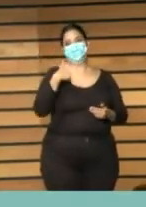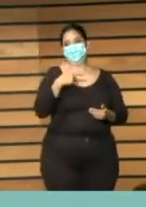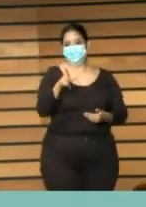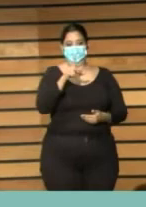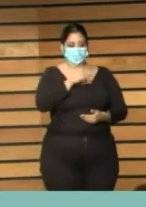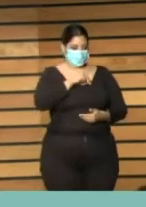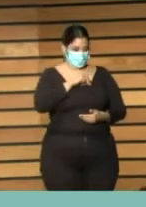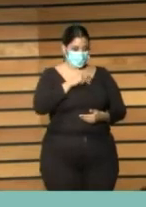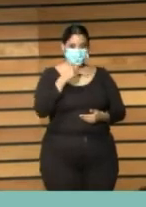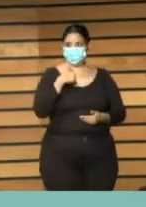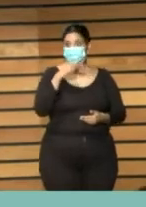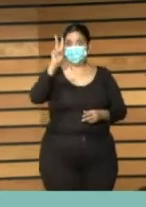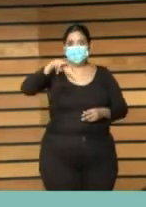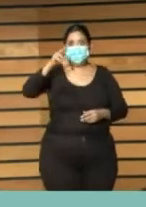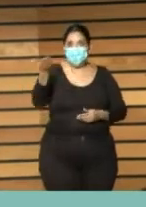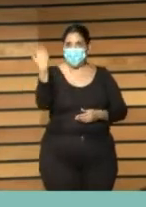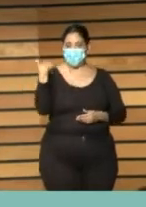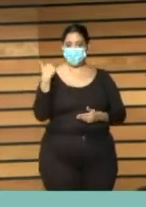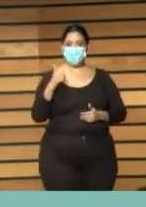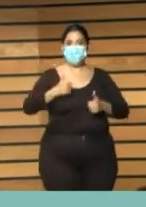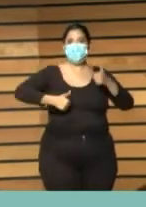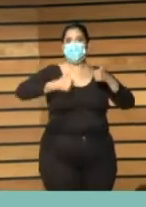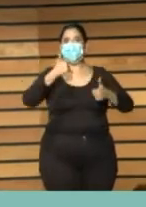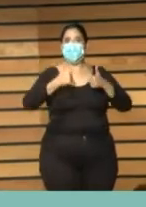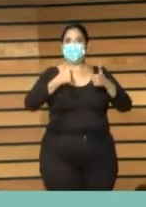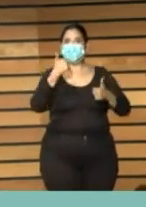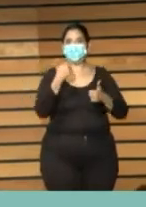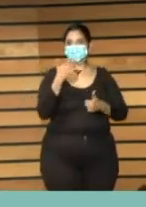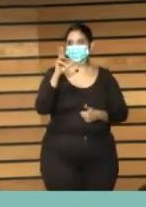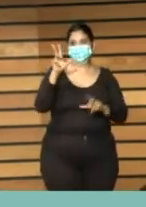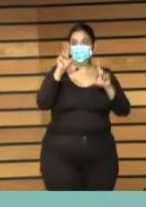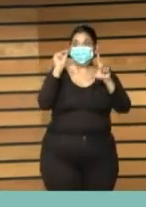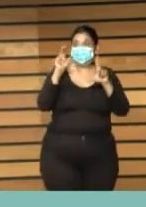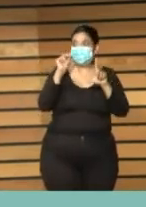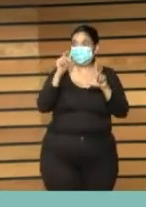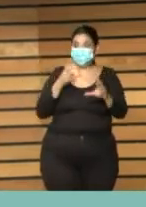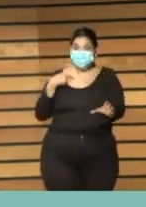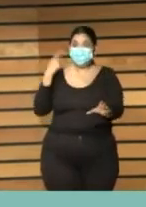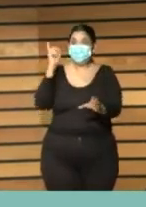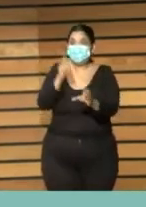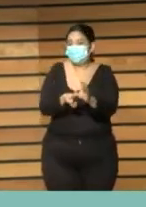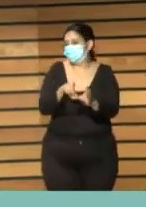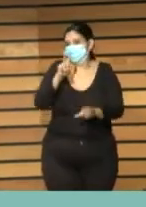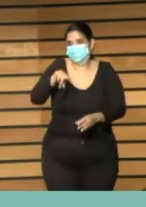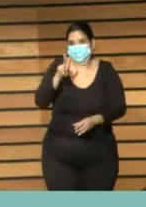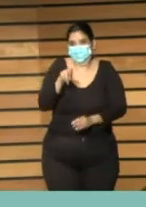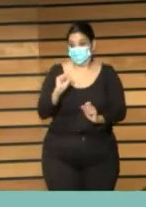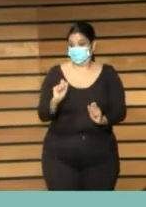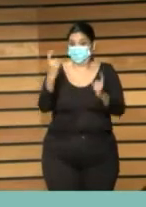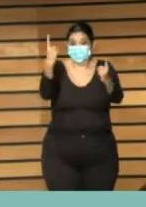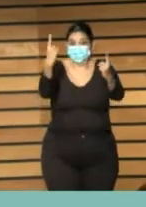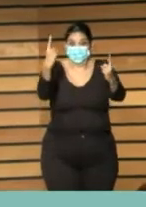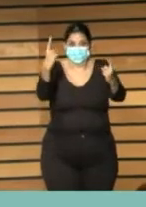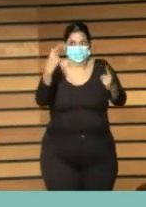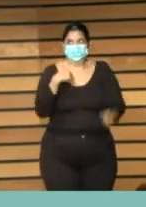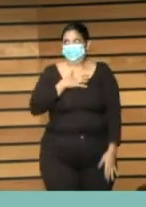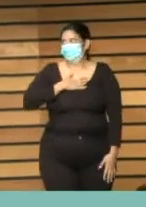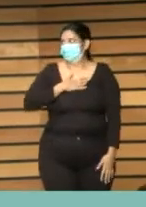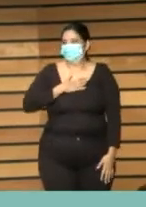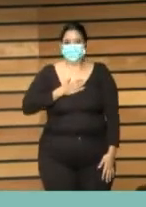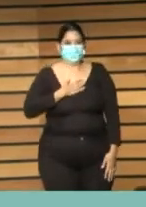primera vez que me presento a un concurso así de vídeo, porque el del Ministerio de Cultura sí me lo he llevado ya varios años.